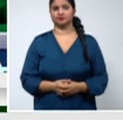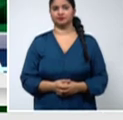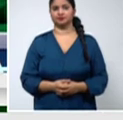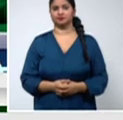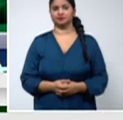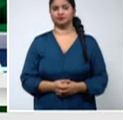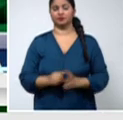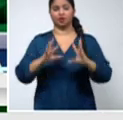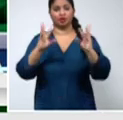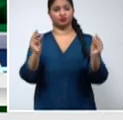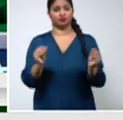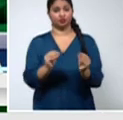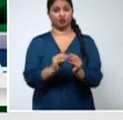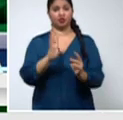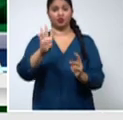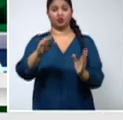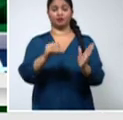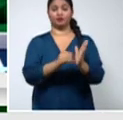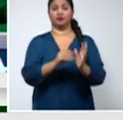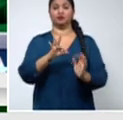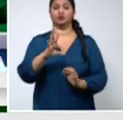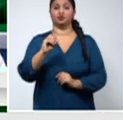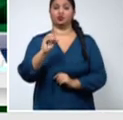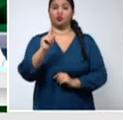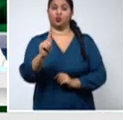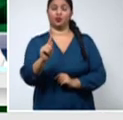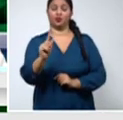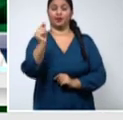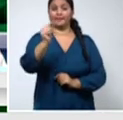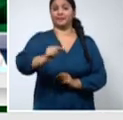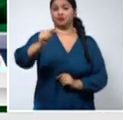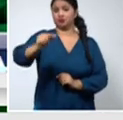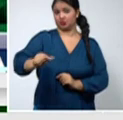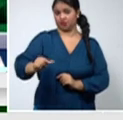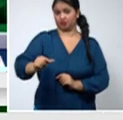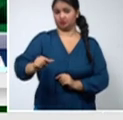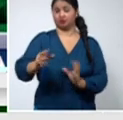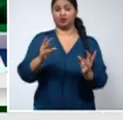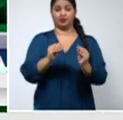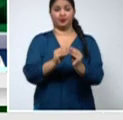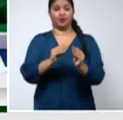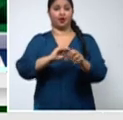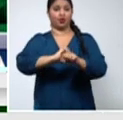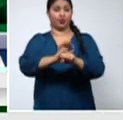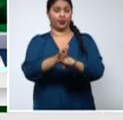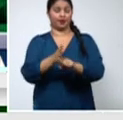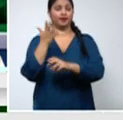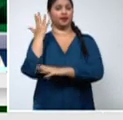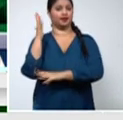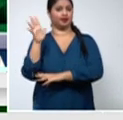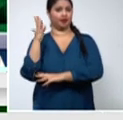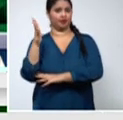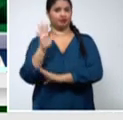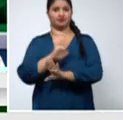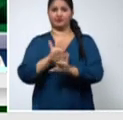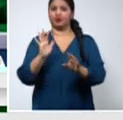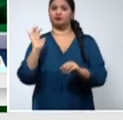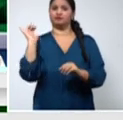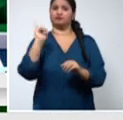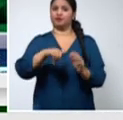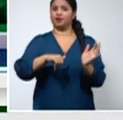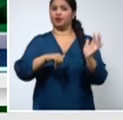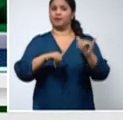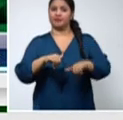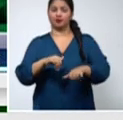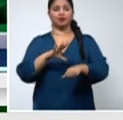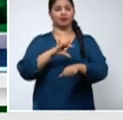acumulan 4.801 personas que han tenido como fuente de infección el extranjero de nuestro país, el exterior, que